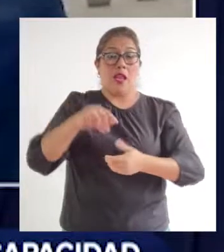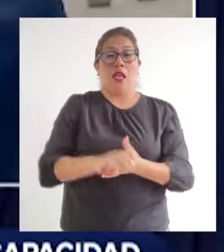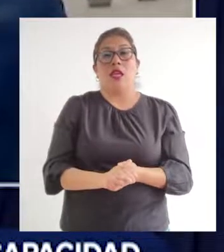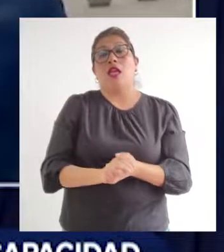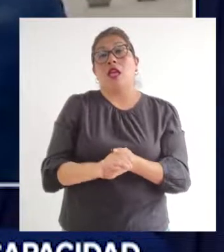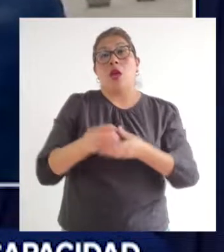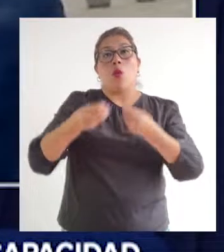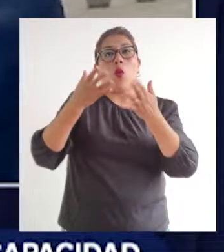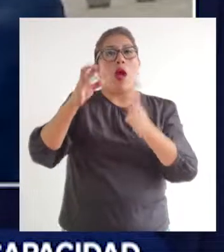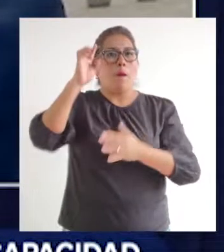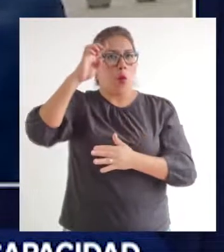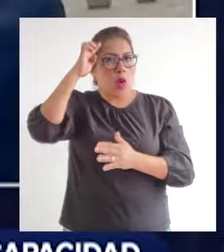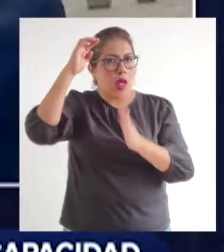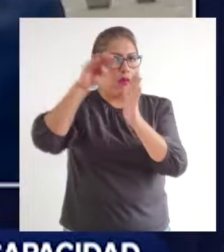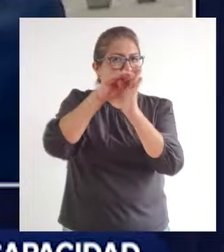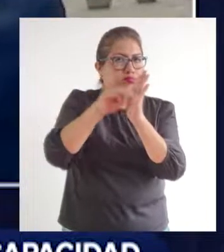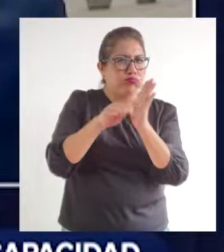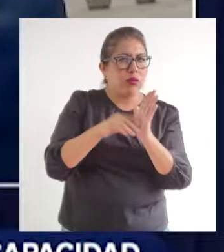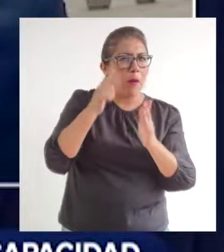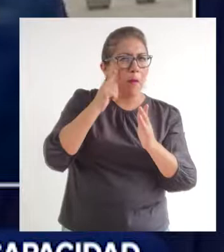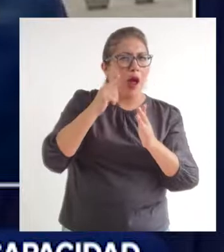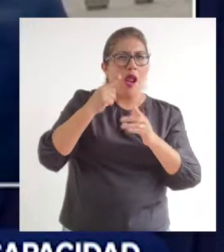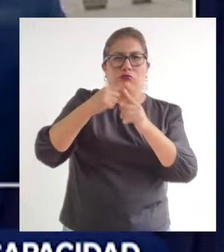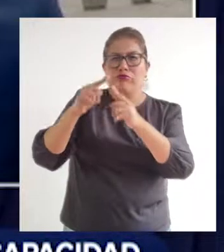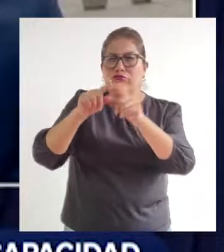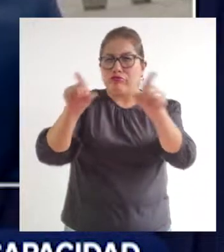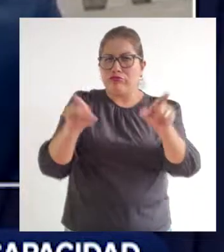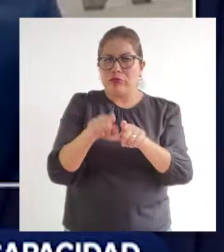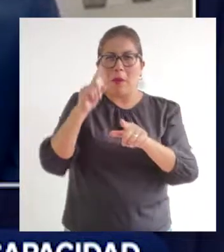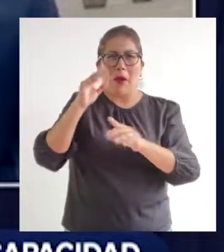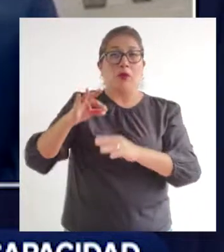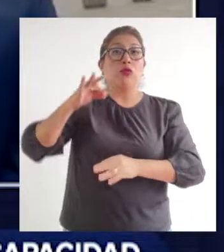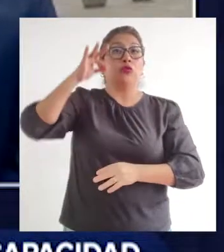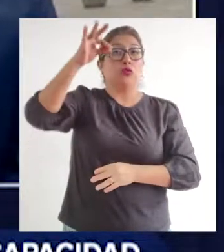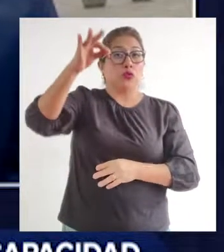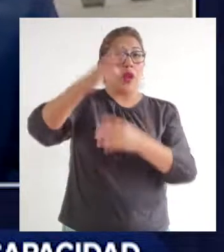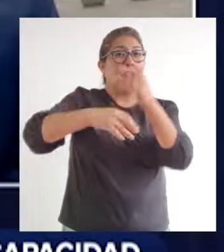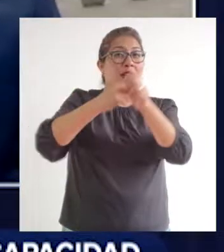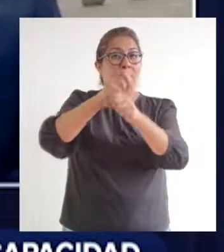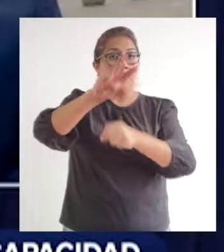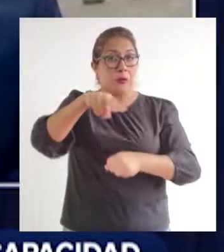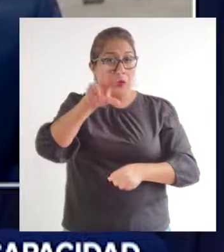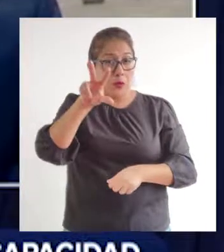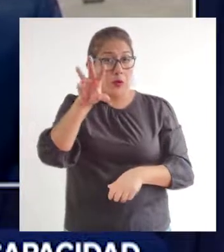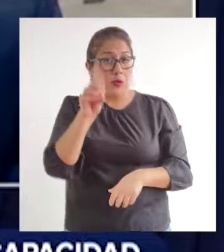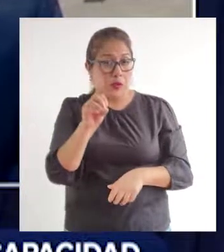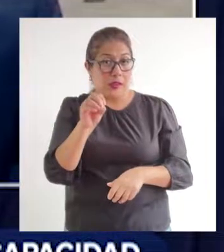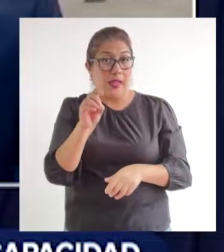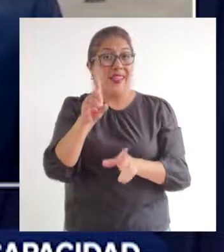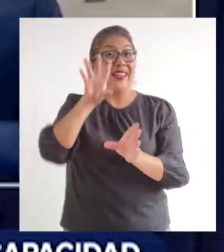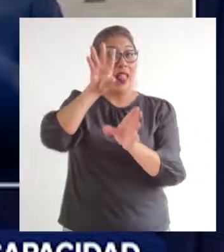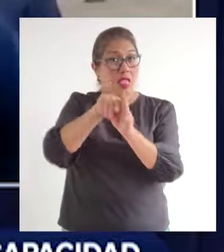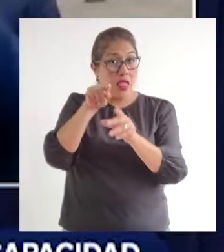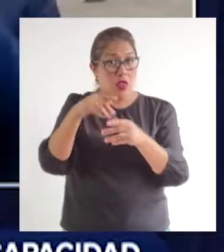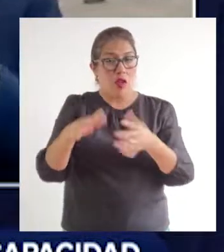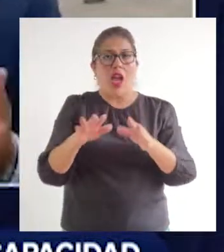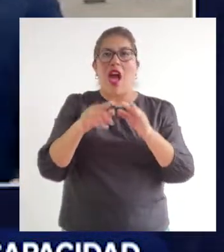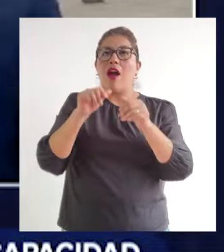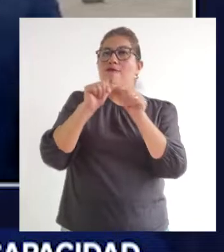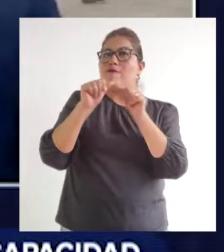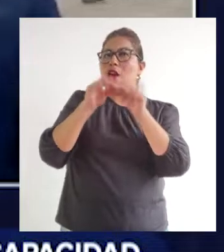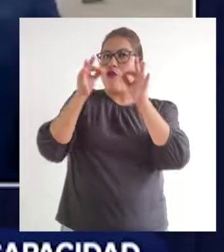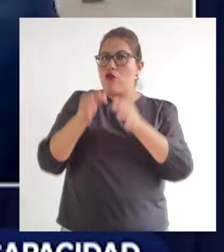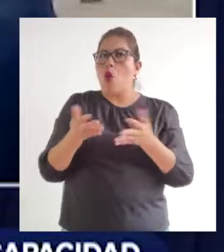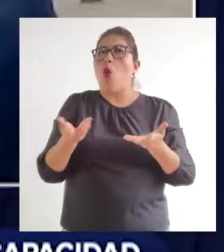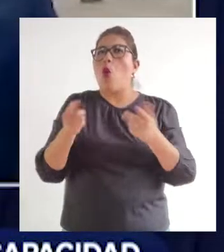Nacional Multisectorial en Discapacidad para el Desarrollo, con objetivos de desarrollo sostenible al año 2030. Y dentro de ellos se han